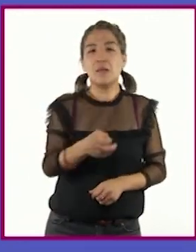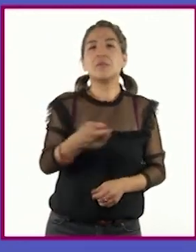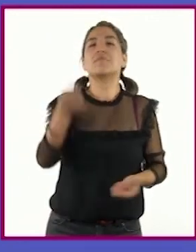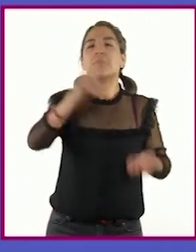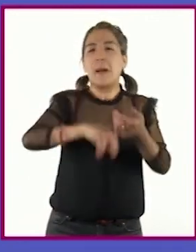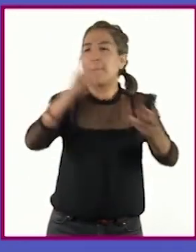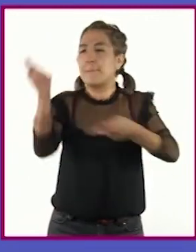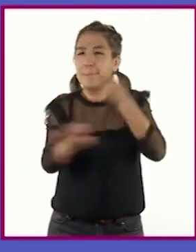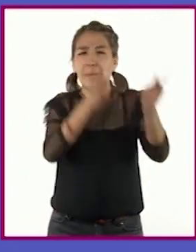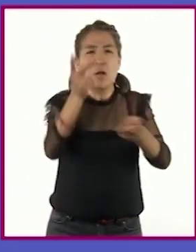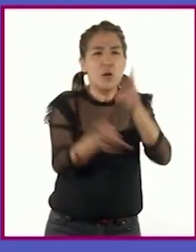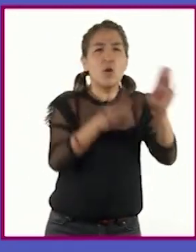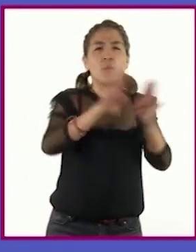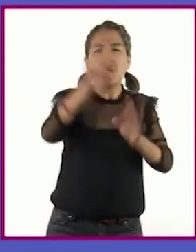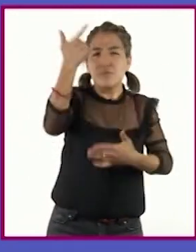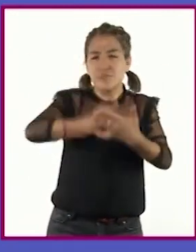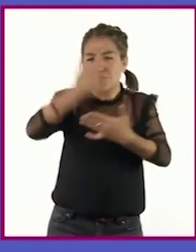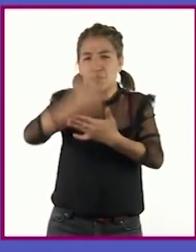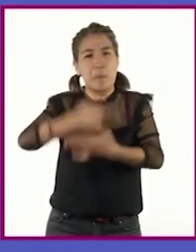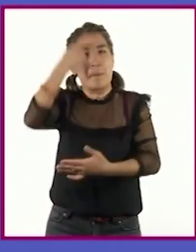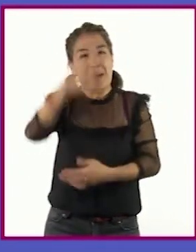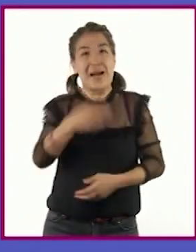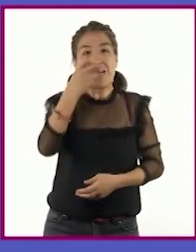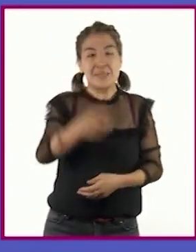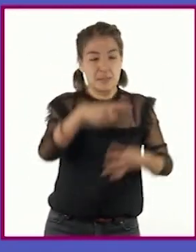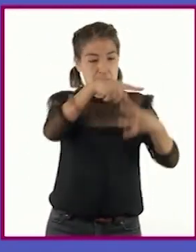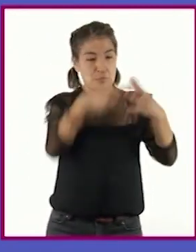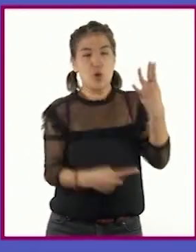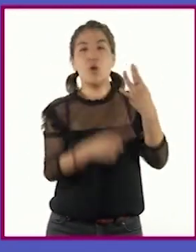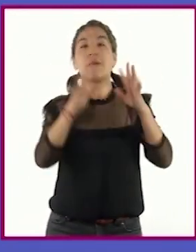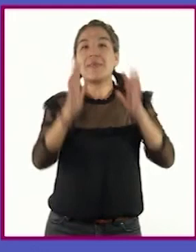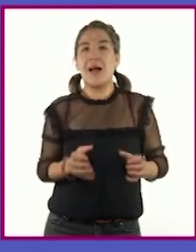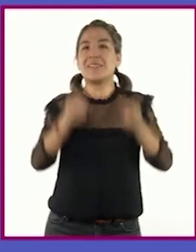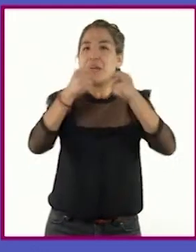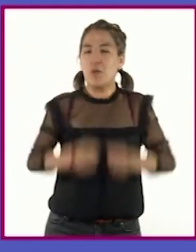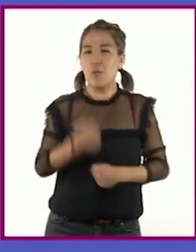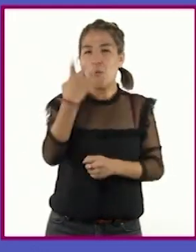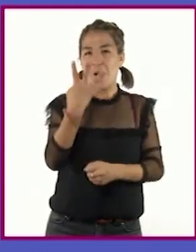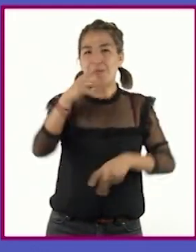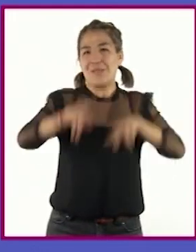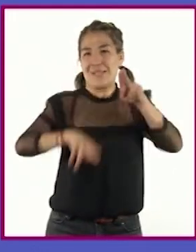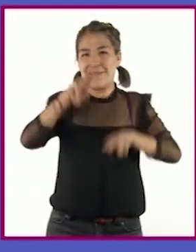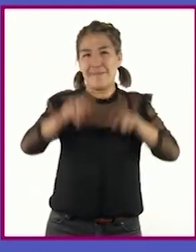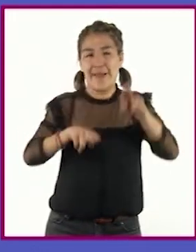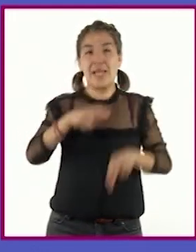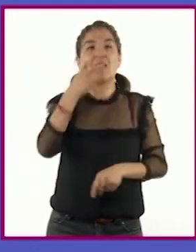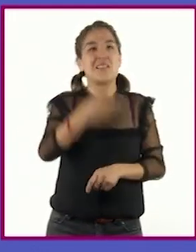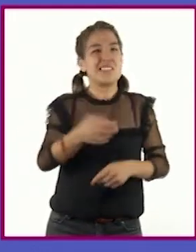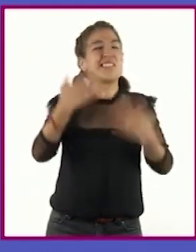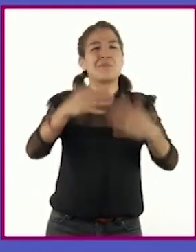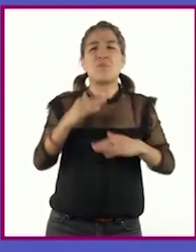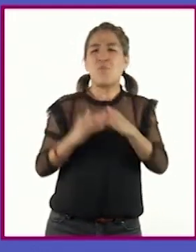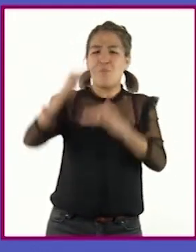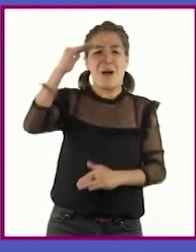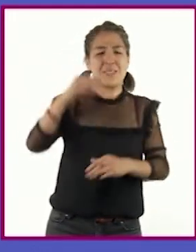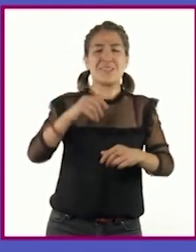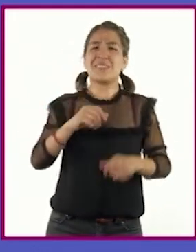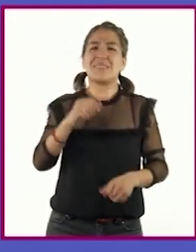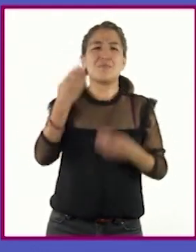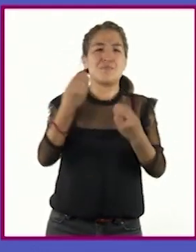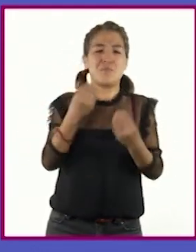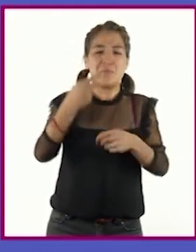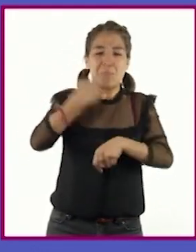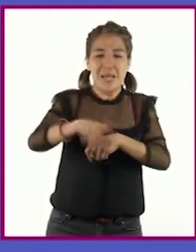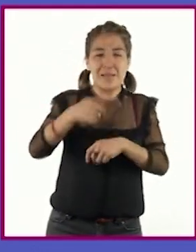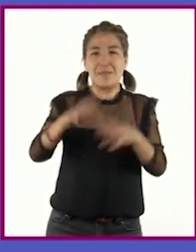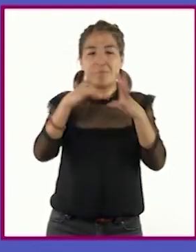censos, variantes y estadísticas para conformar estos 4 niveles. Muy alto riesgo de desaparición,